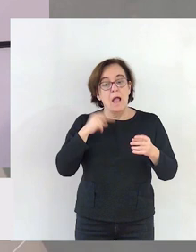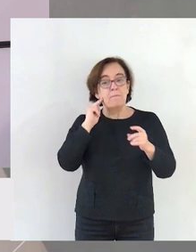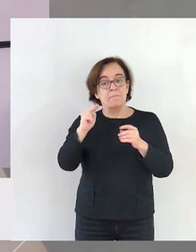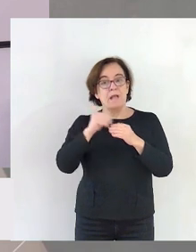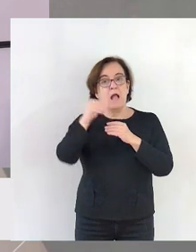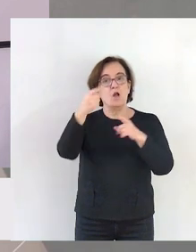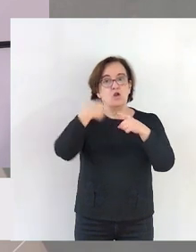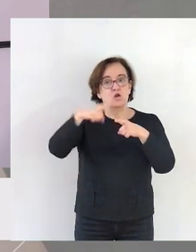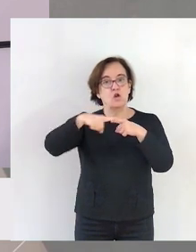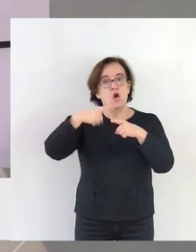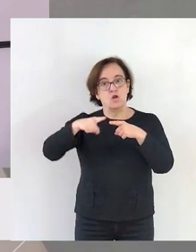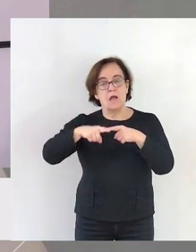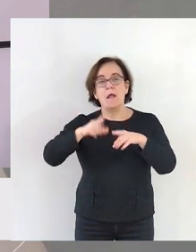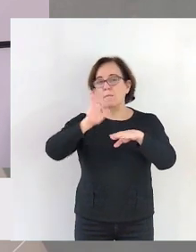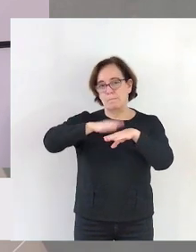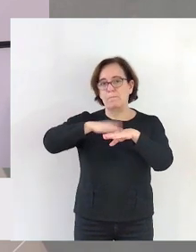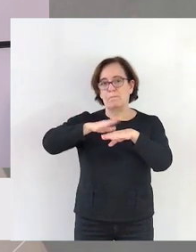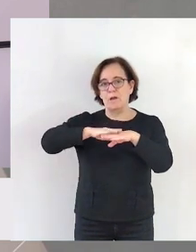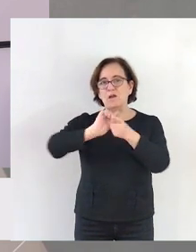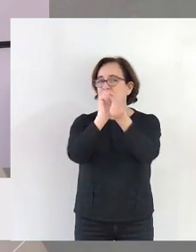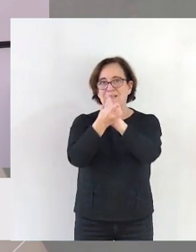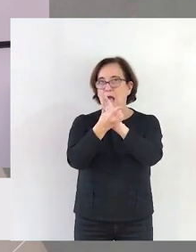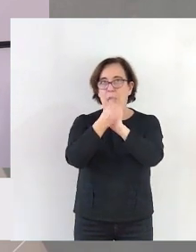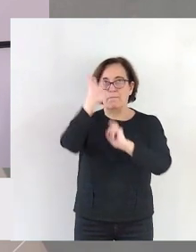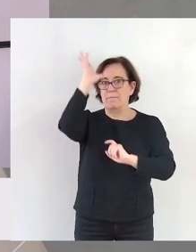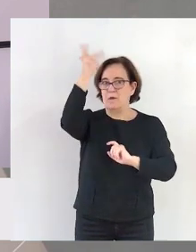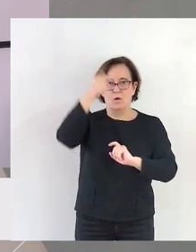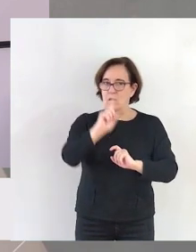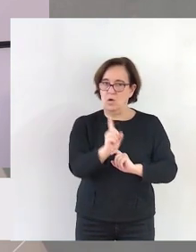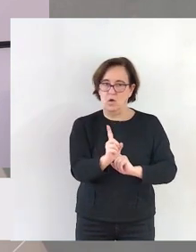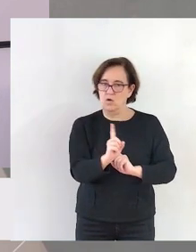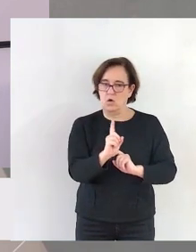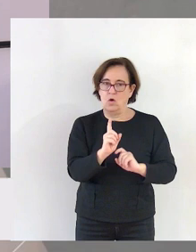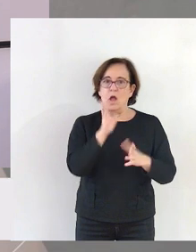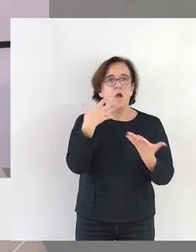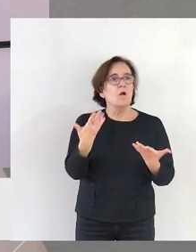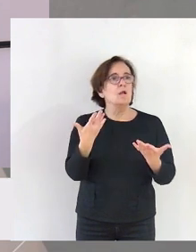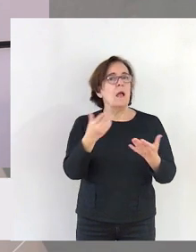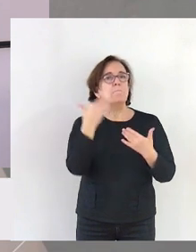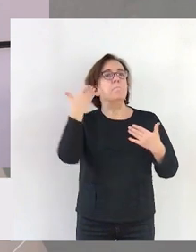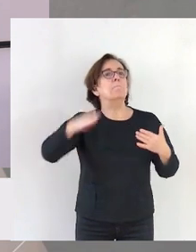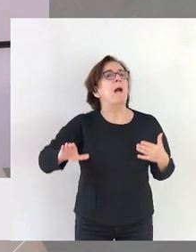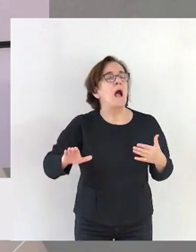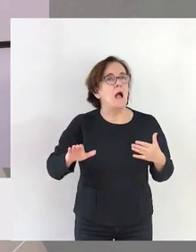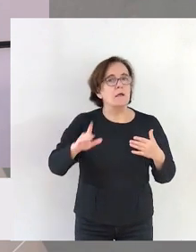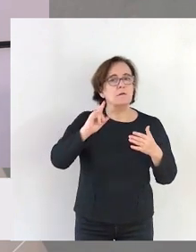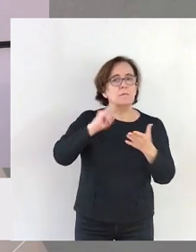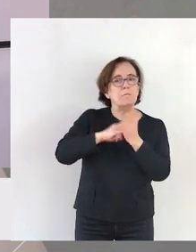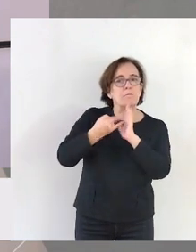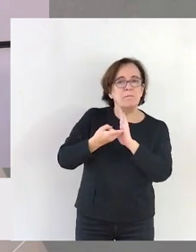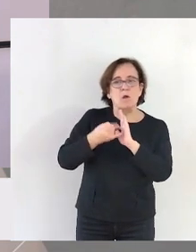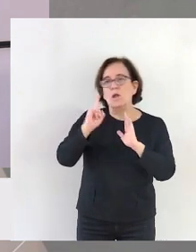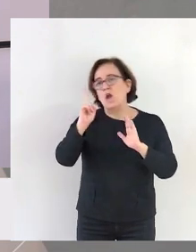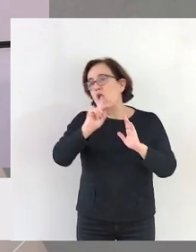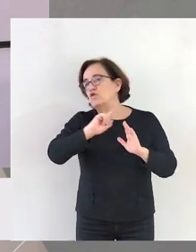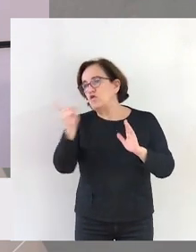muchas cosas porque el cambio climático no es sino el reflejo de una mala planificación bueno de